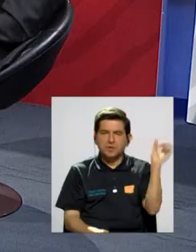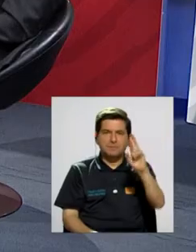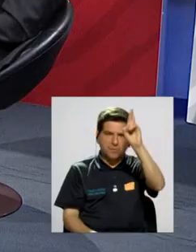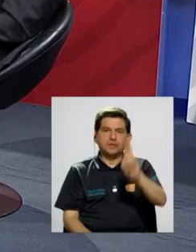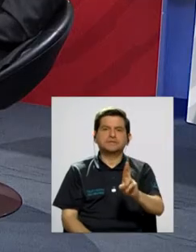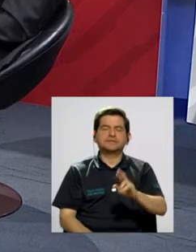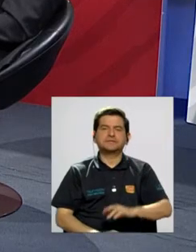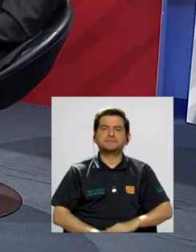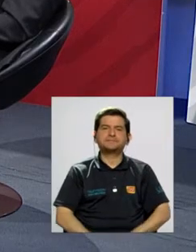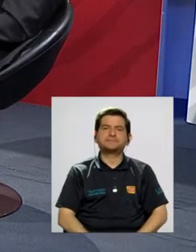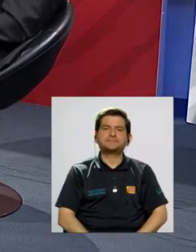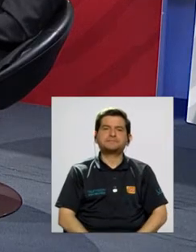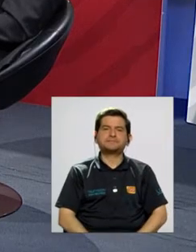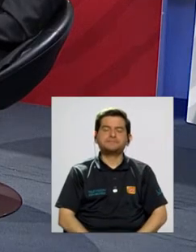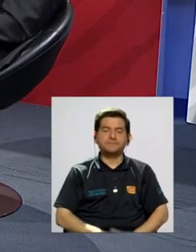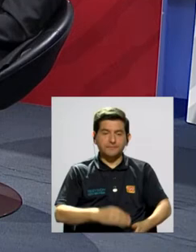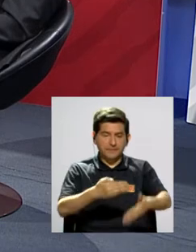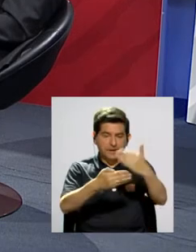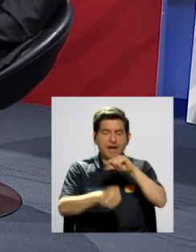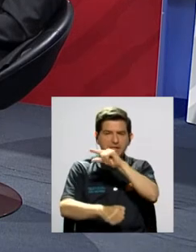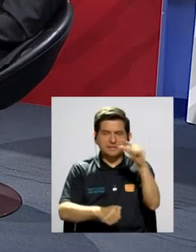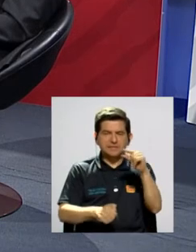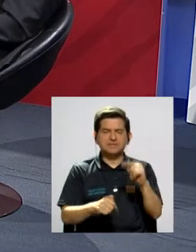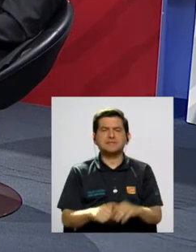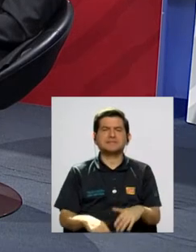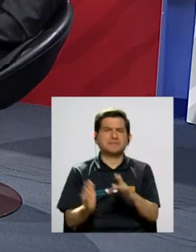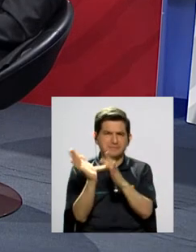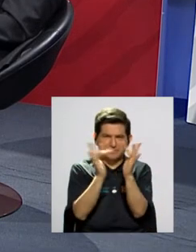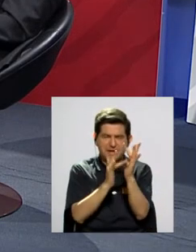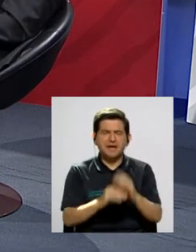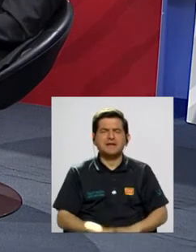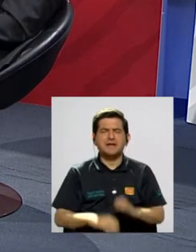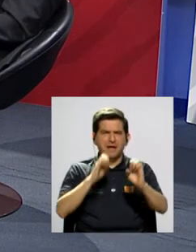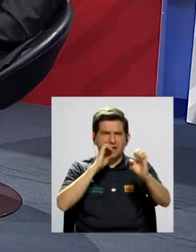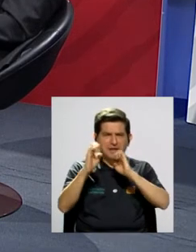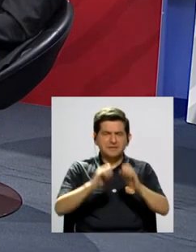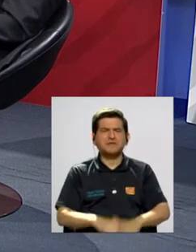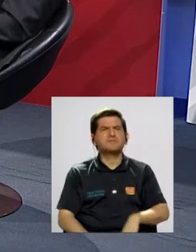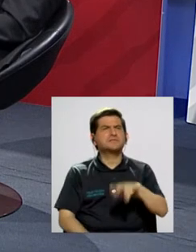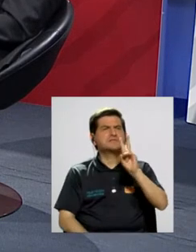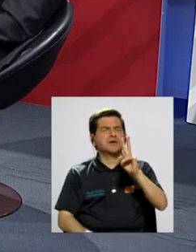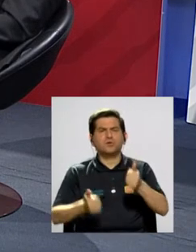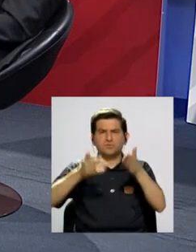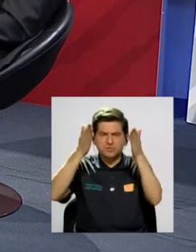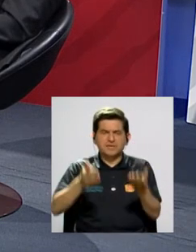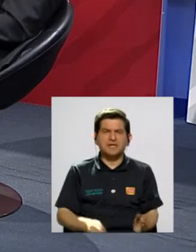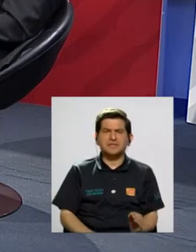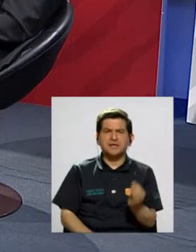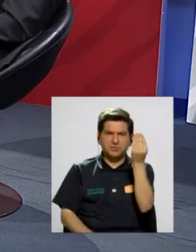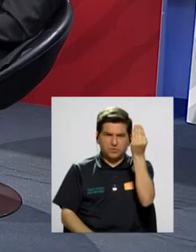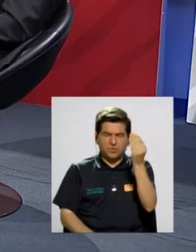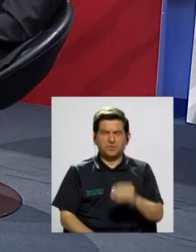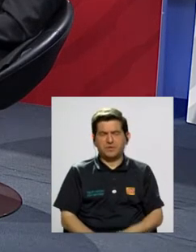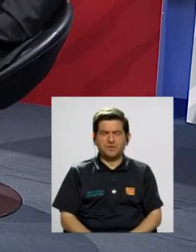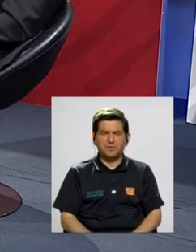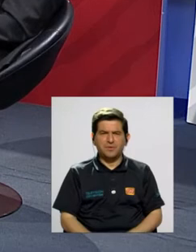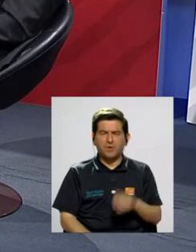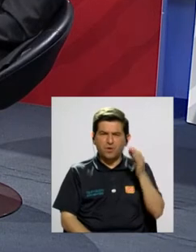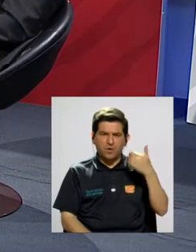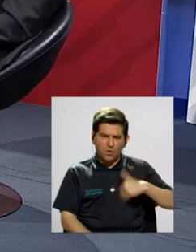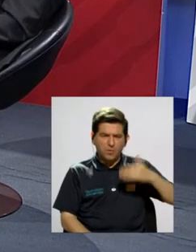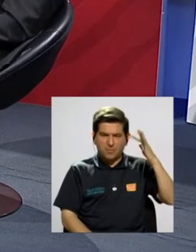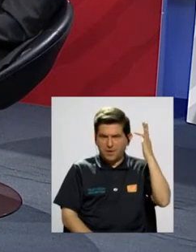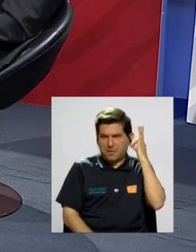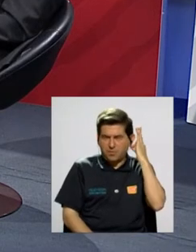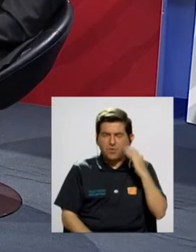costarricense. Antes de esta Semana Santa tuve una entrevista con dos de los candidatos más jóvenes, y el candidato y la candidata más